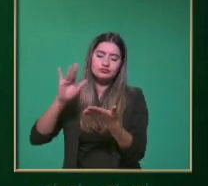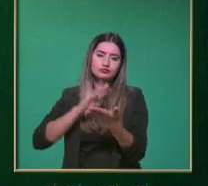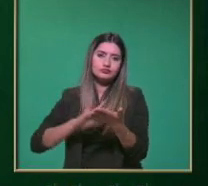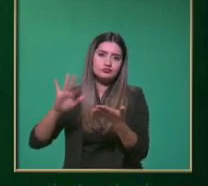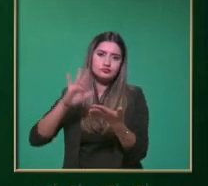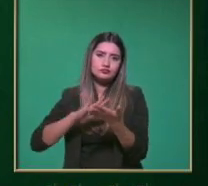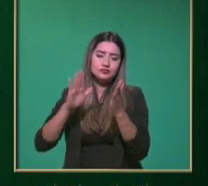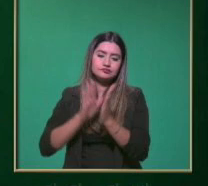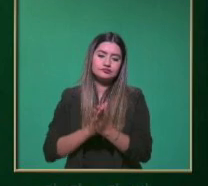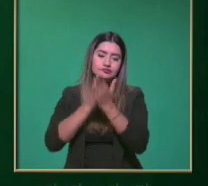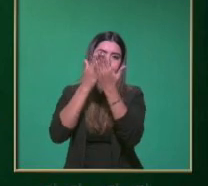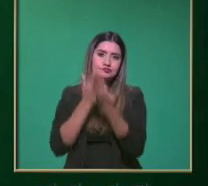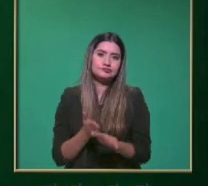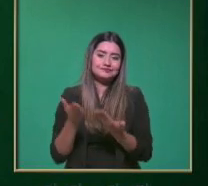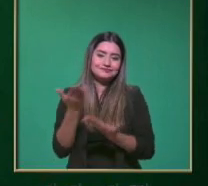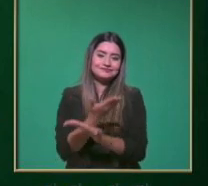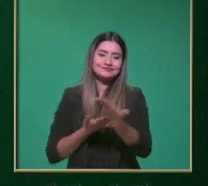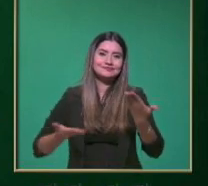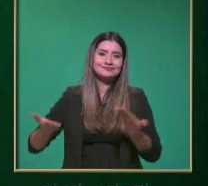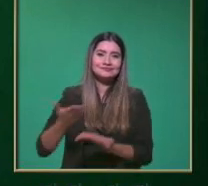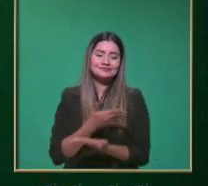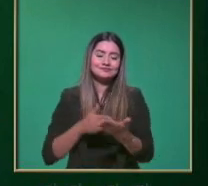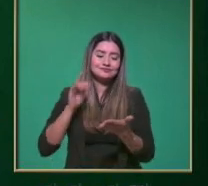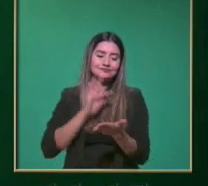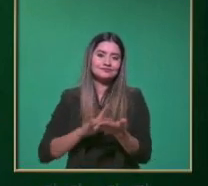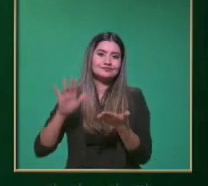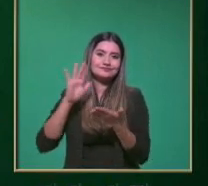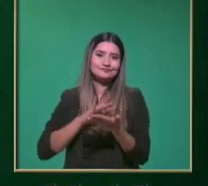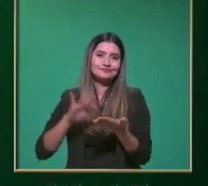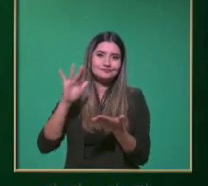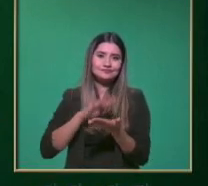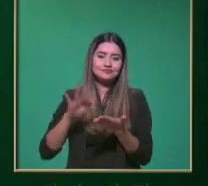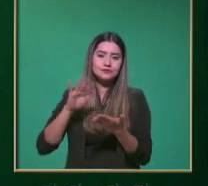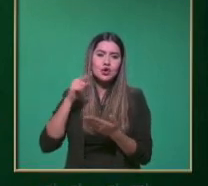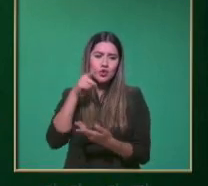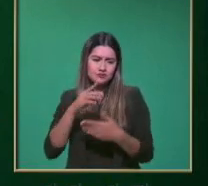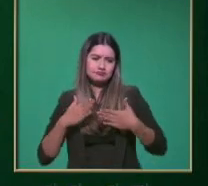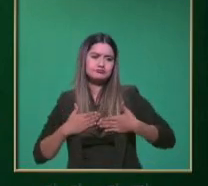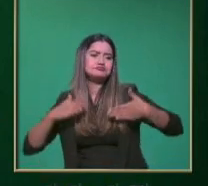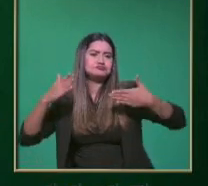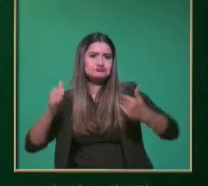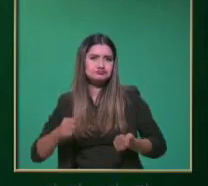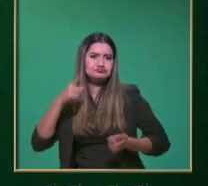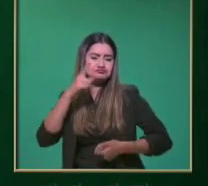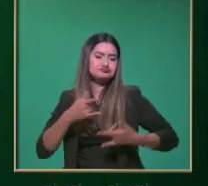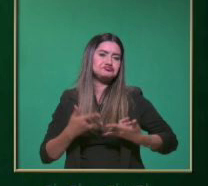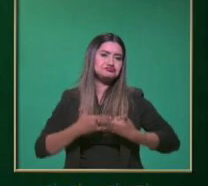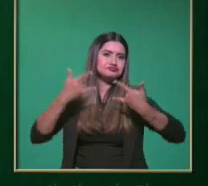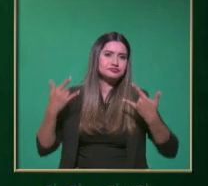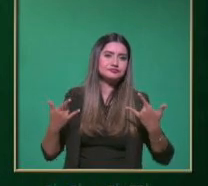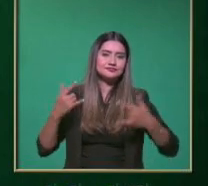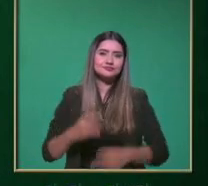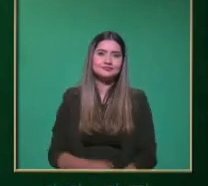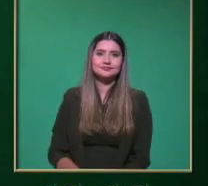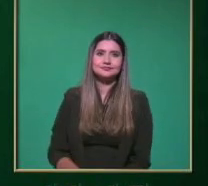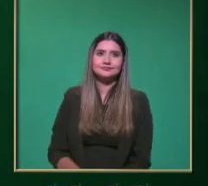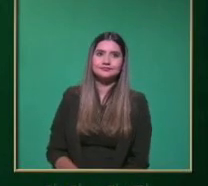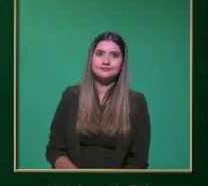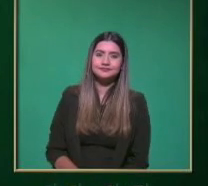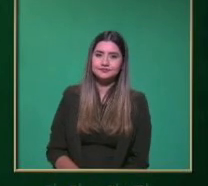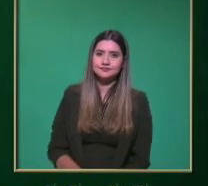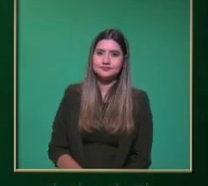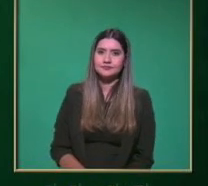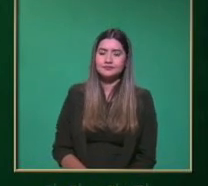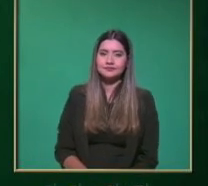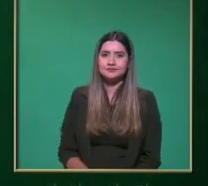lecturas y compartan la lectura e interpretación de alguno. Entonces vamos a ver los diferentes tipos